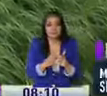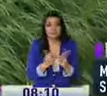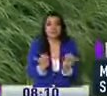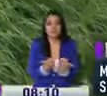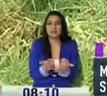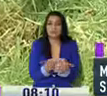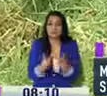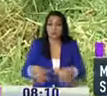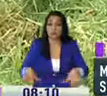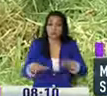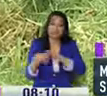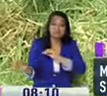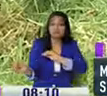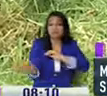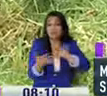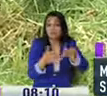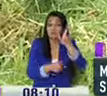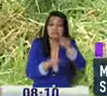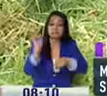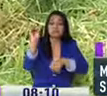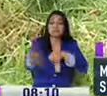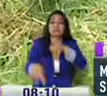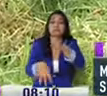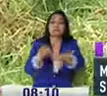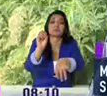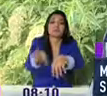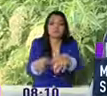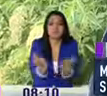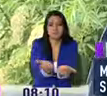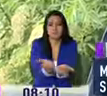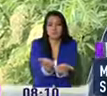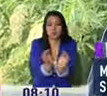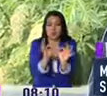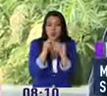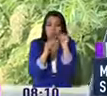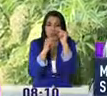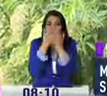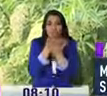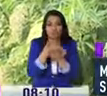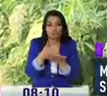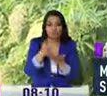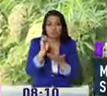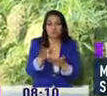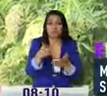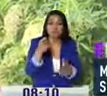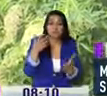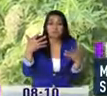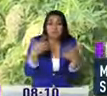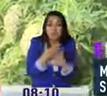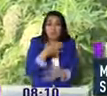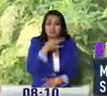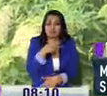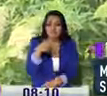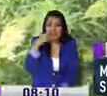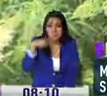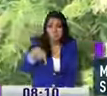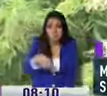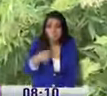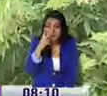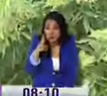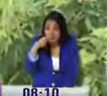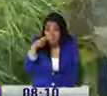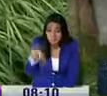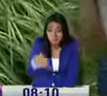espacio abandonado, lo utilizan como botadero de escombros. Que da miedo. Los roedores hay en cantidades de aquí. Mire